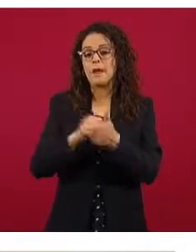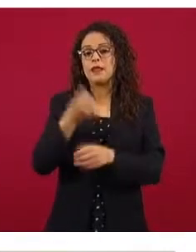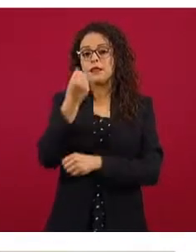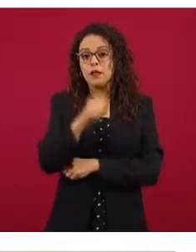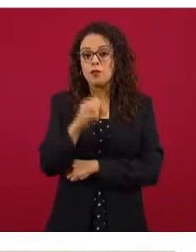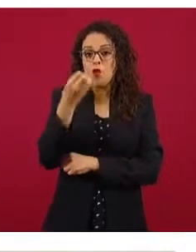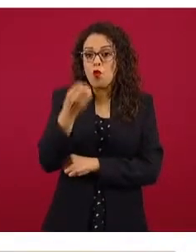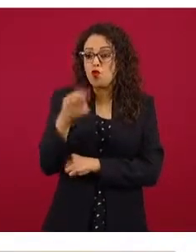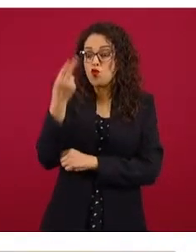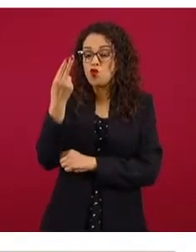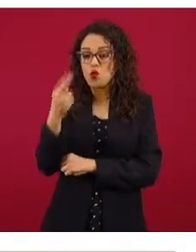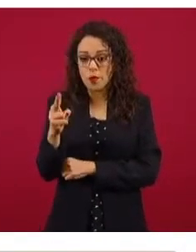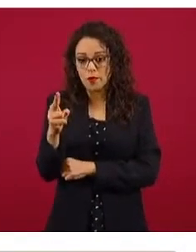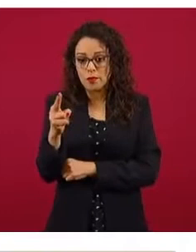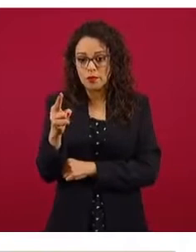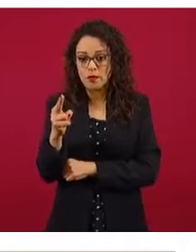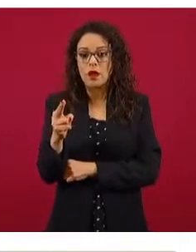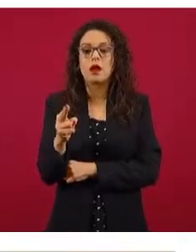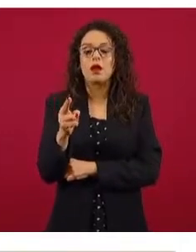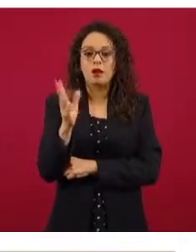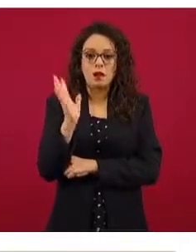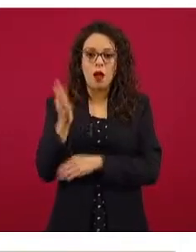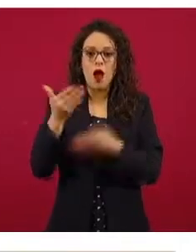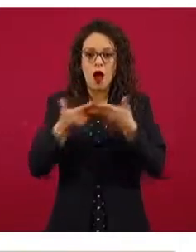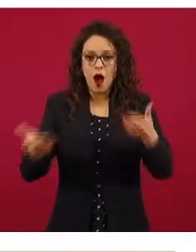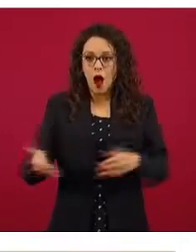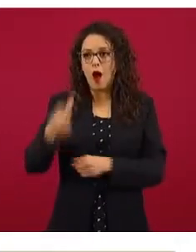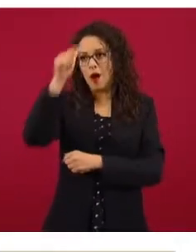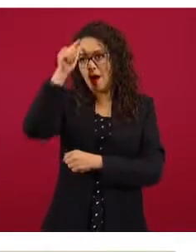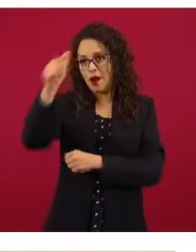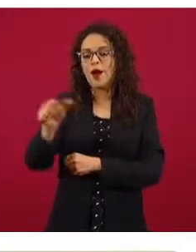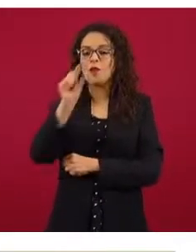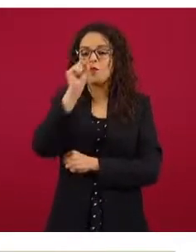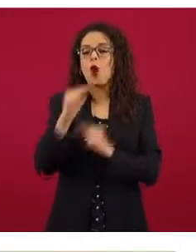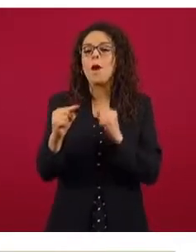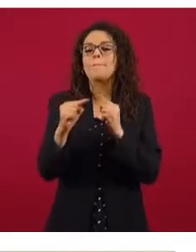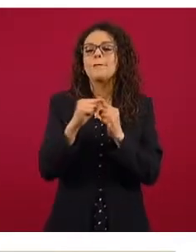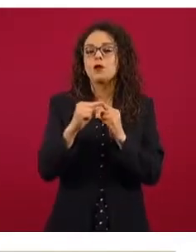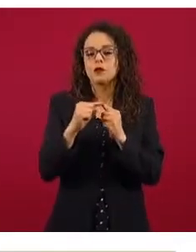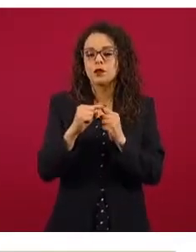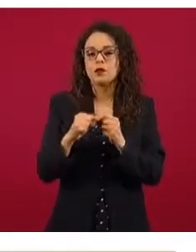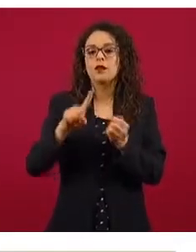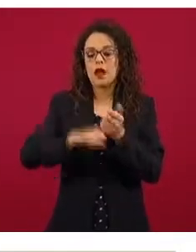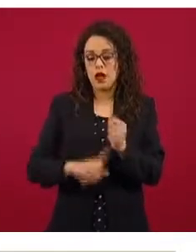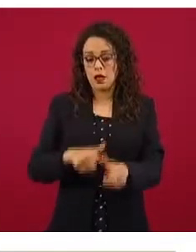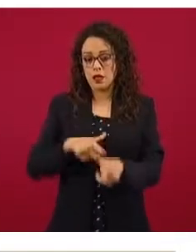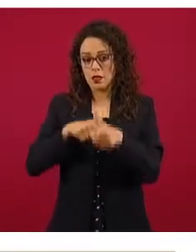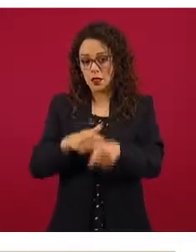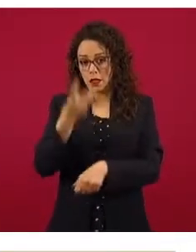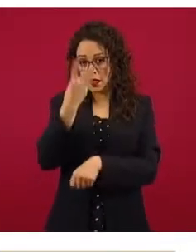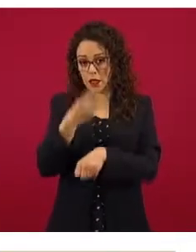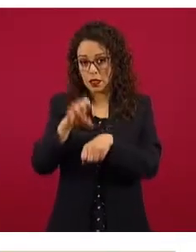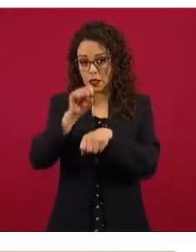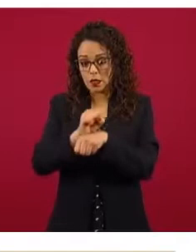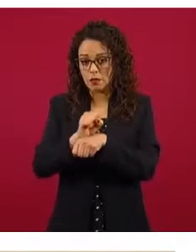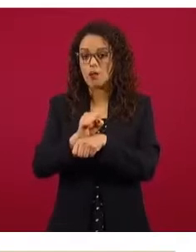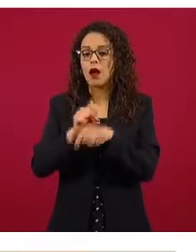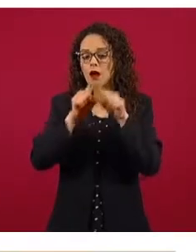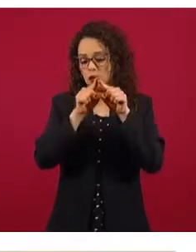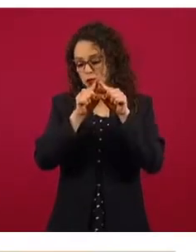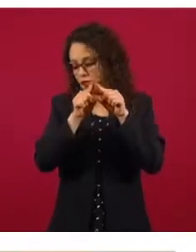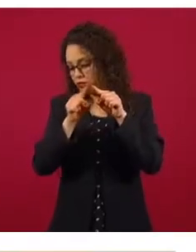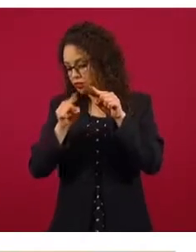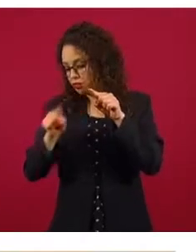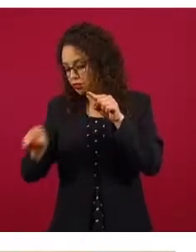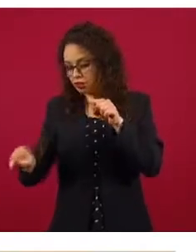noviembre, y ya tiene una señal positiva de reducción por 3 semanas consecutivas. Lo mismo, la mortalidad